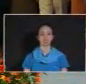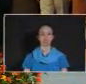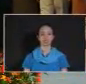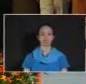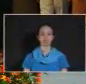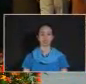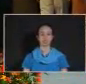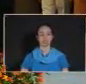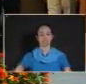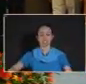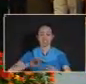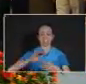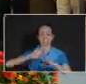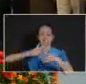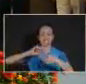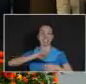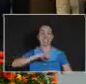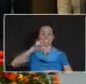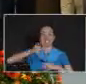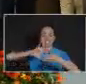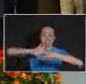De tantas lágrimas.